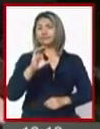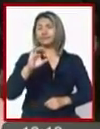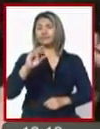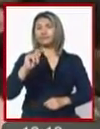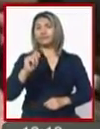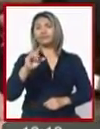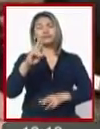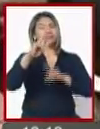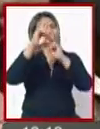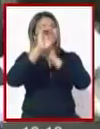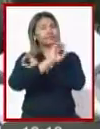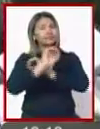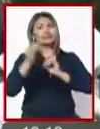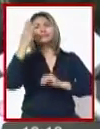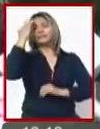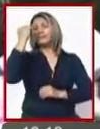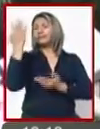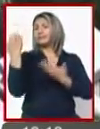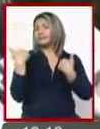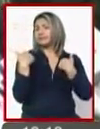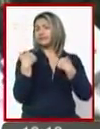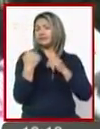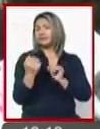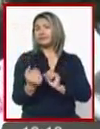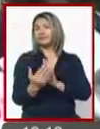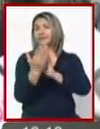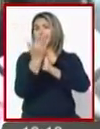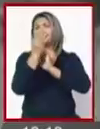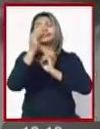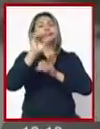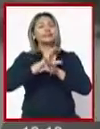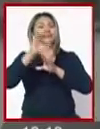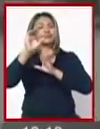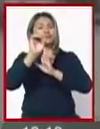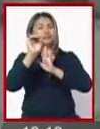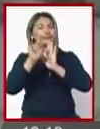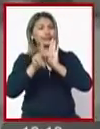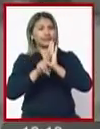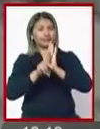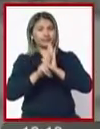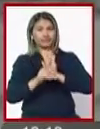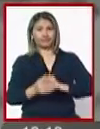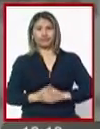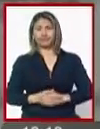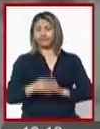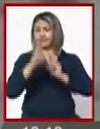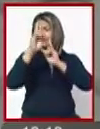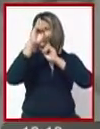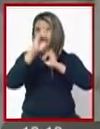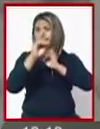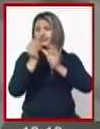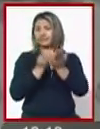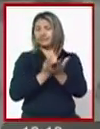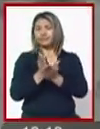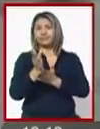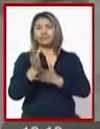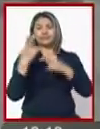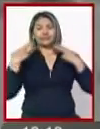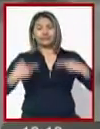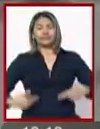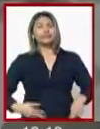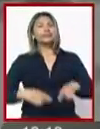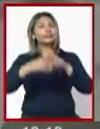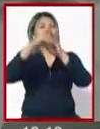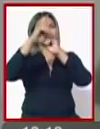merece ningún homenaje, porque para recibir este homenaje se debe de cumplir con la constitución política del Estado y respetar los derechos humanos. Se